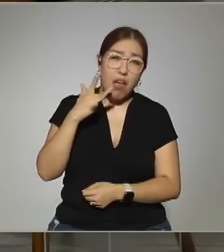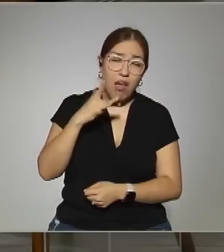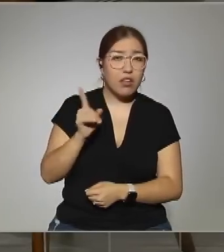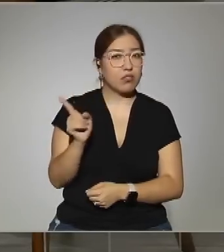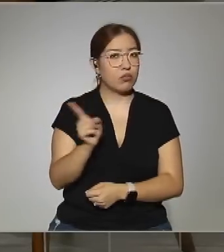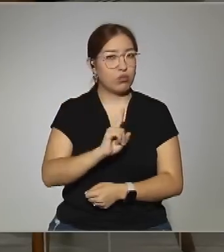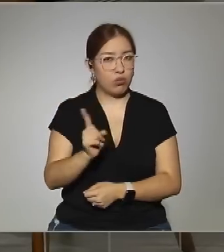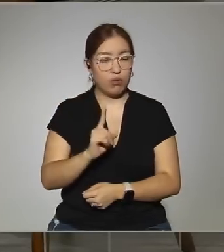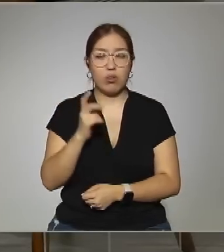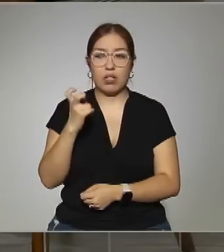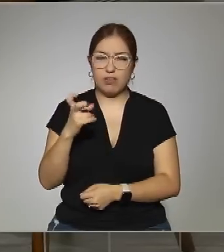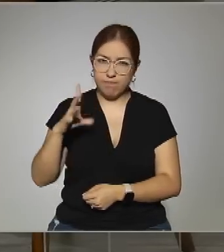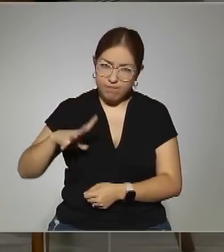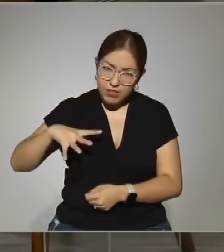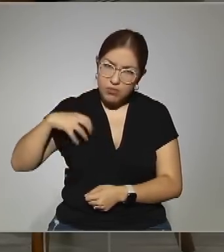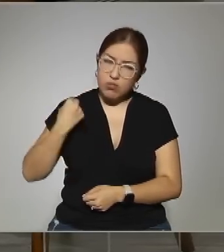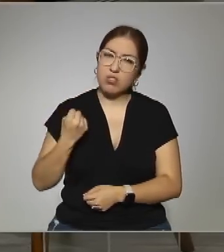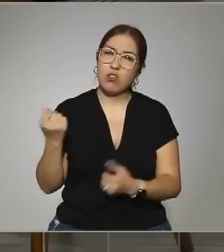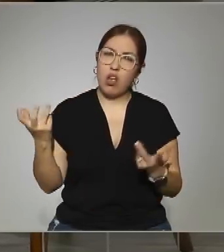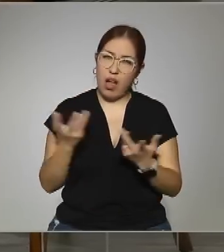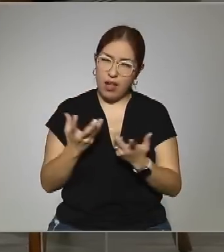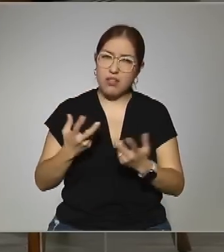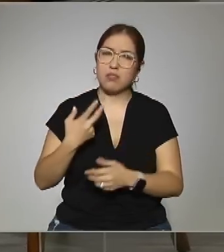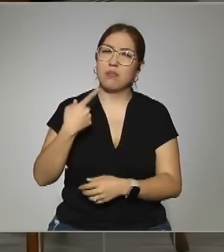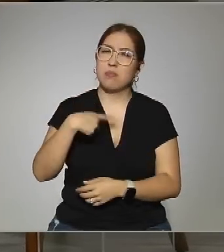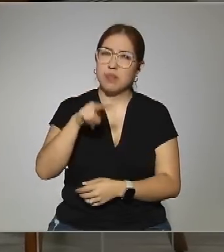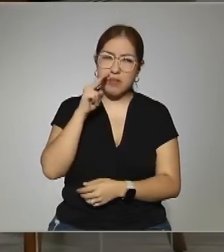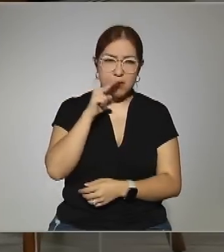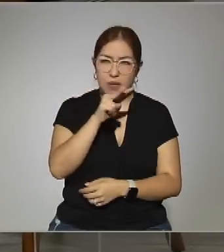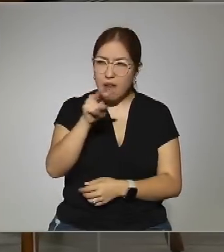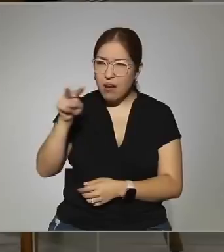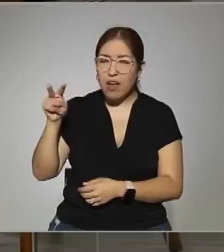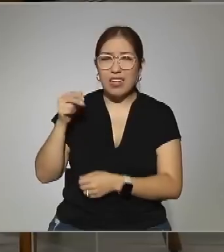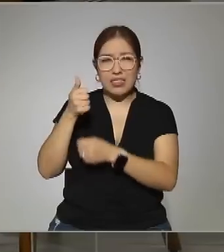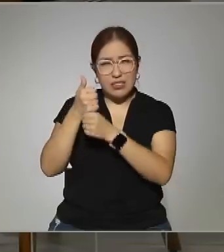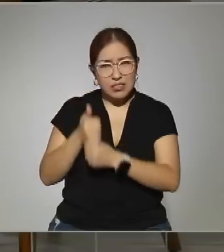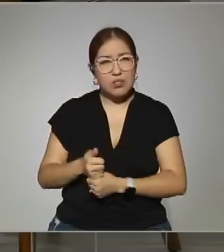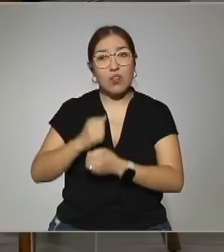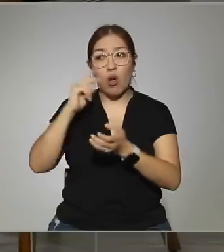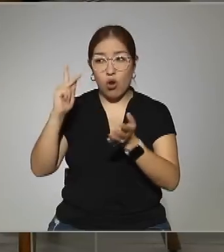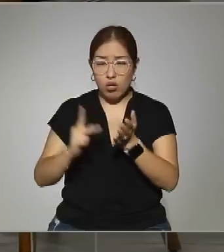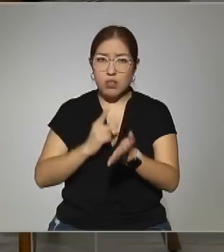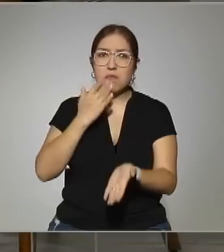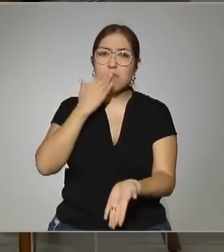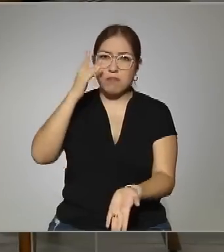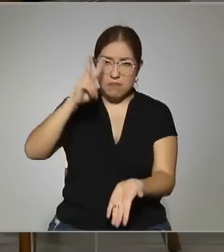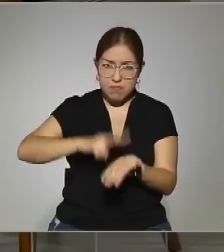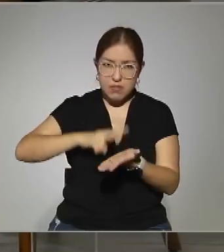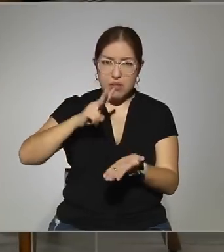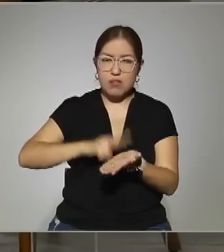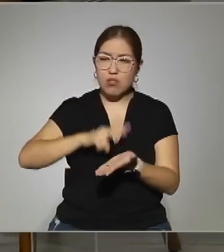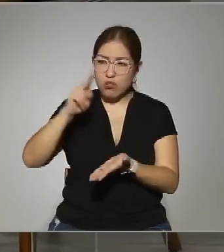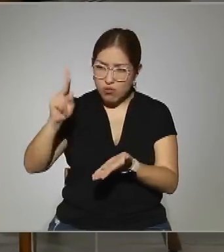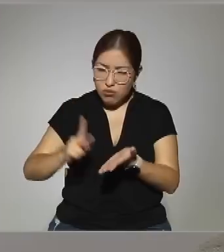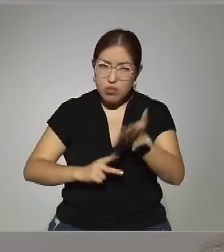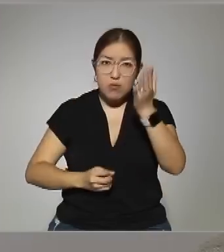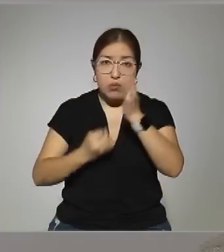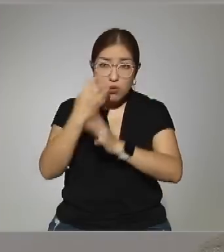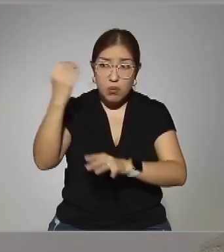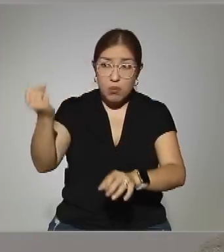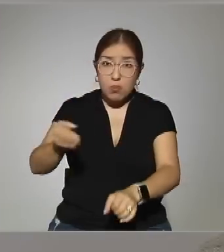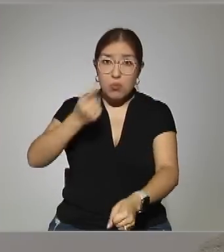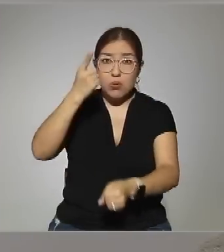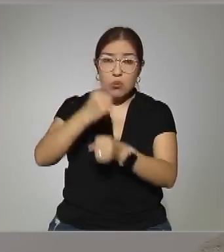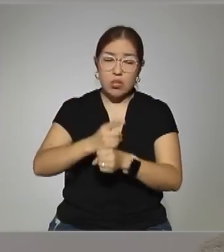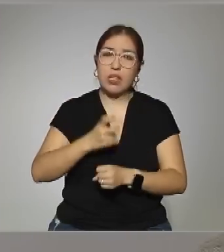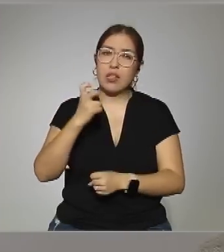un trabajo que se tiene que hacer, pero digamos, mirar de frente todo ese dolor para resignificarlo y convertirlo en una oportunidad es un trabajo importante, que